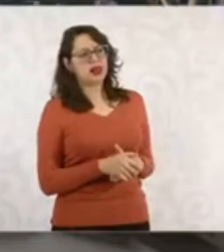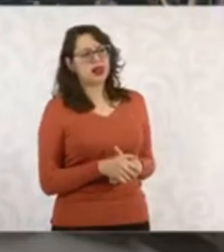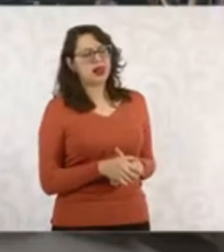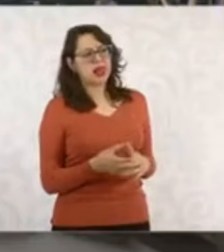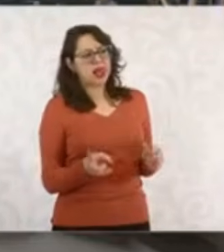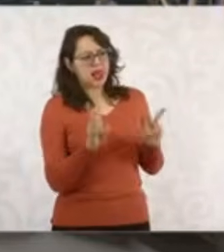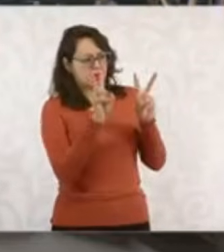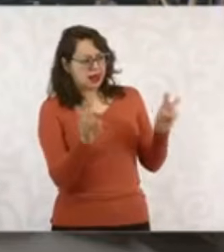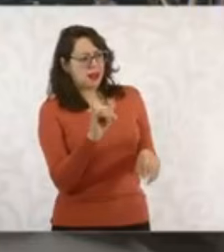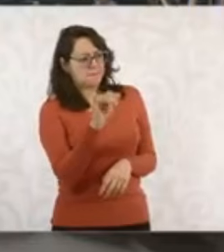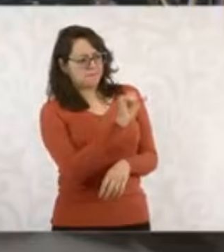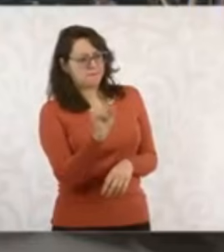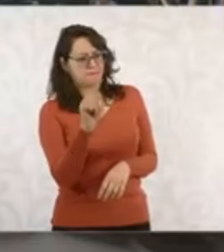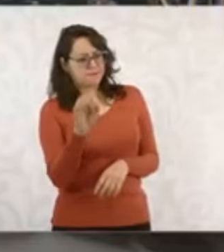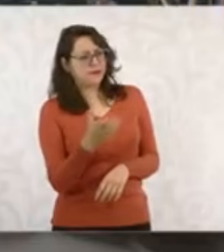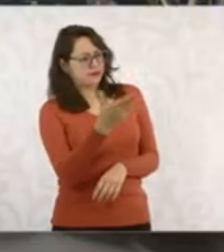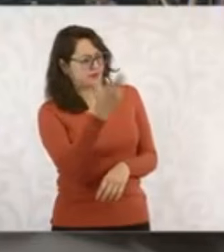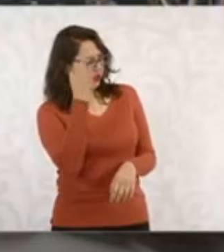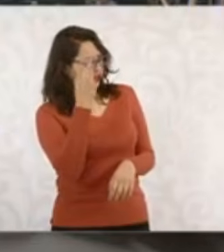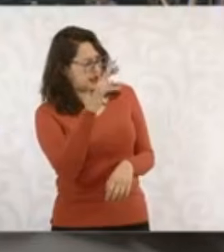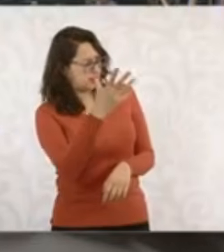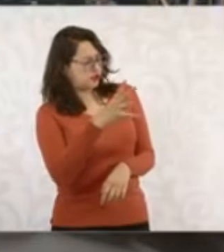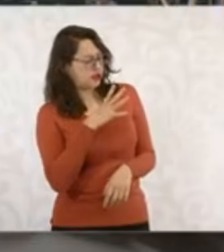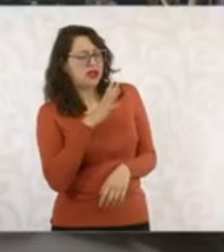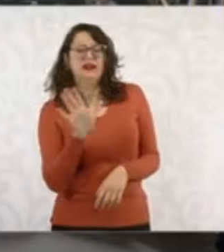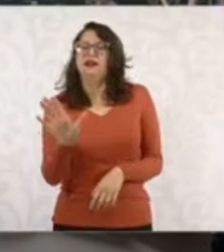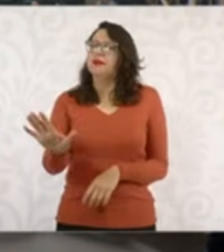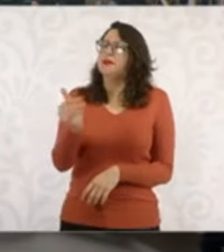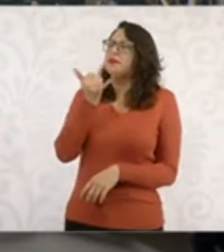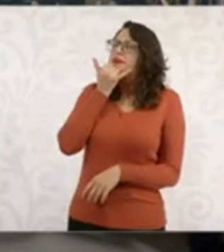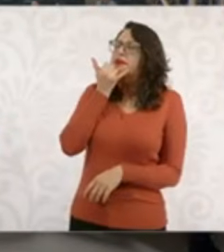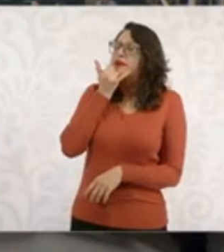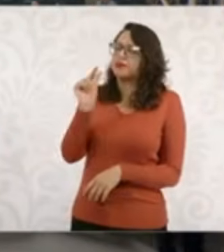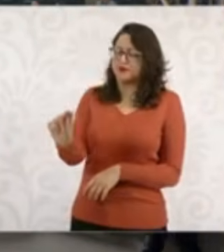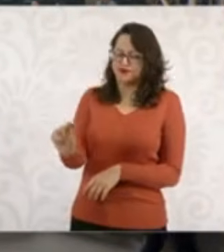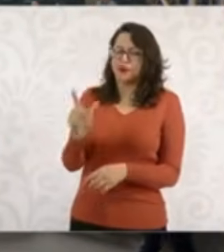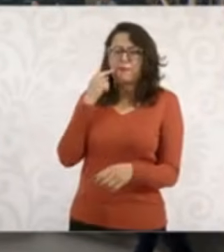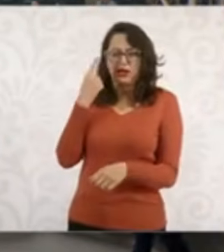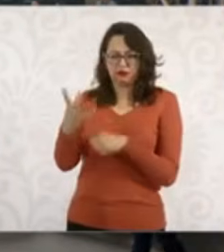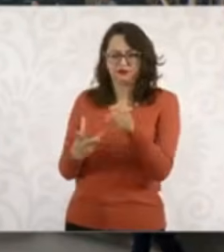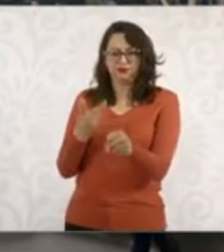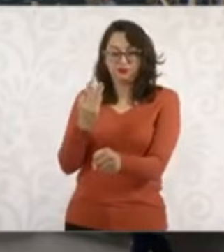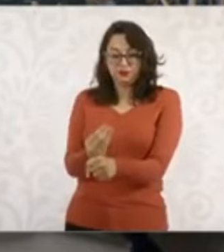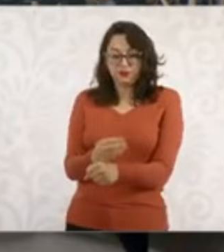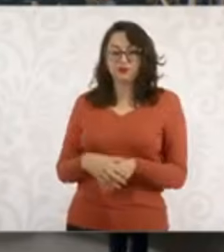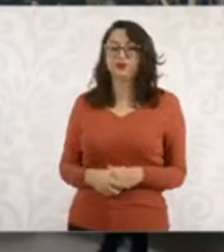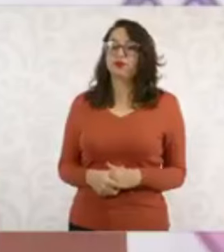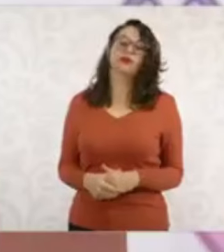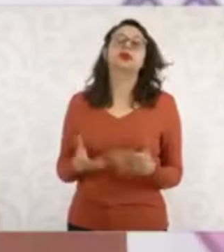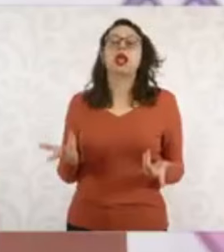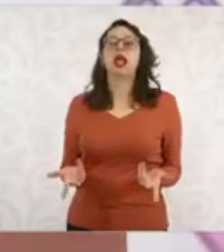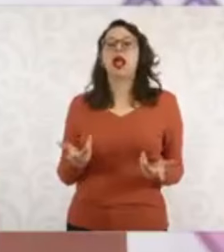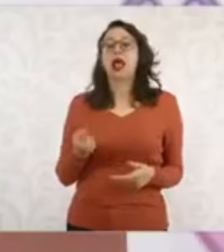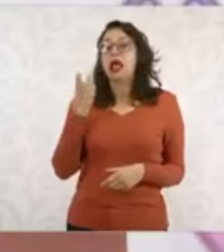ISSSTE, que aquí es el director, que por Nada cierto… más para… Sí, perdón. Durante mucho tiempo estos equipos solo había en